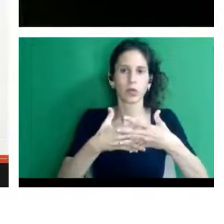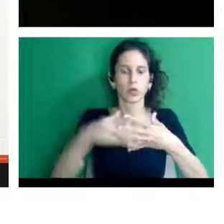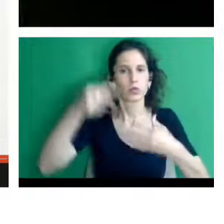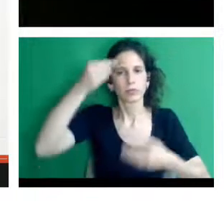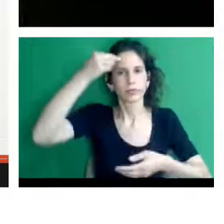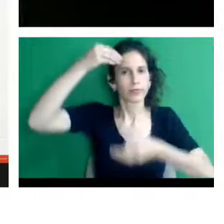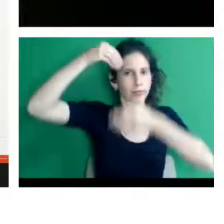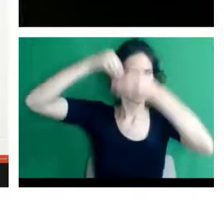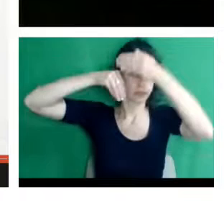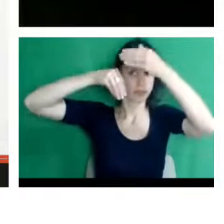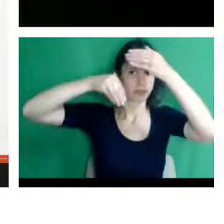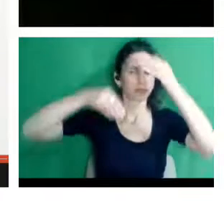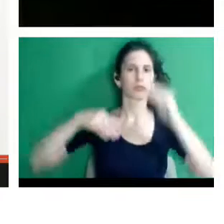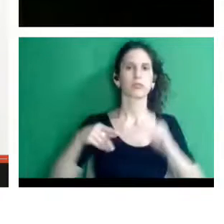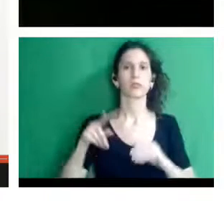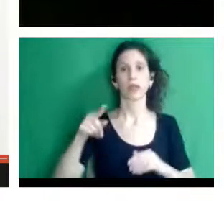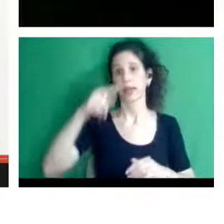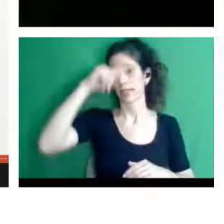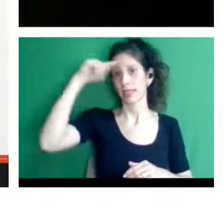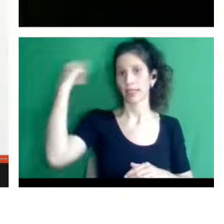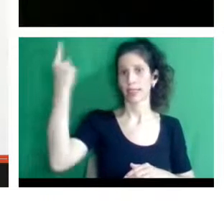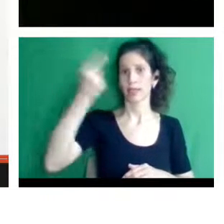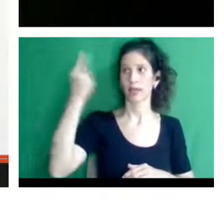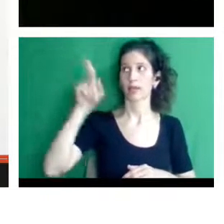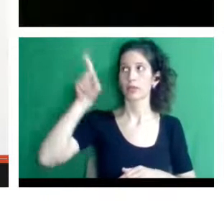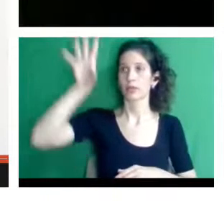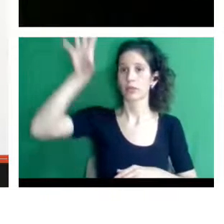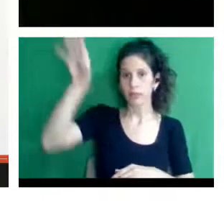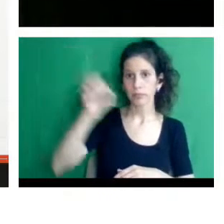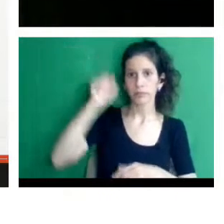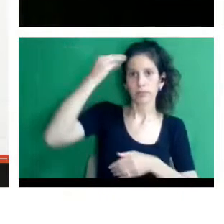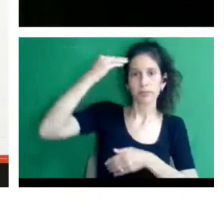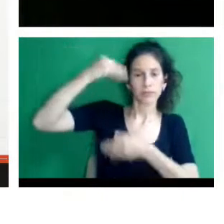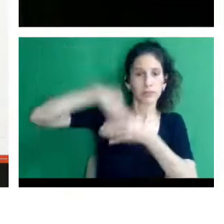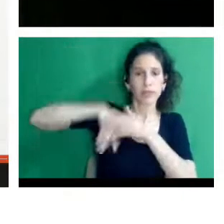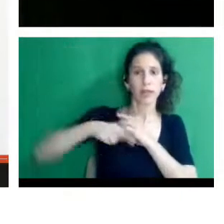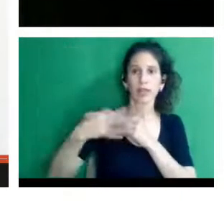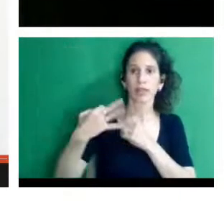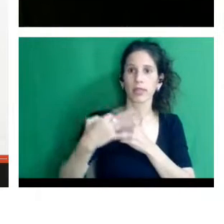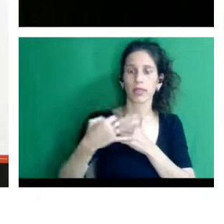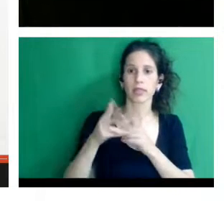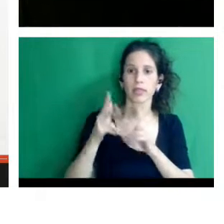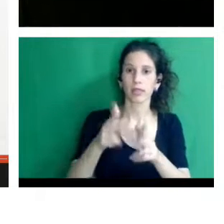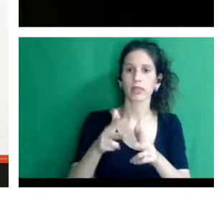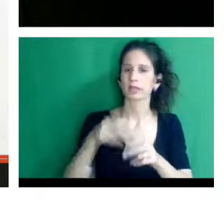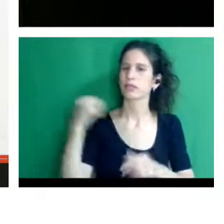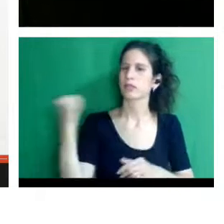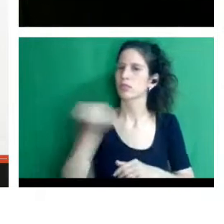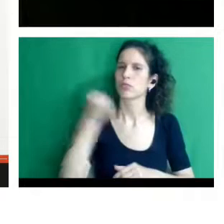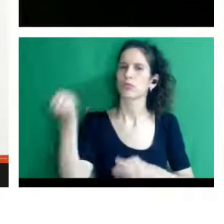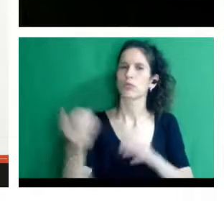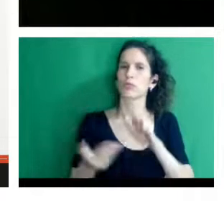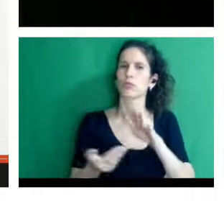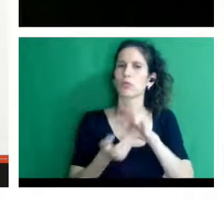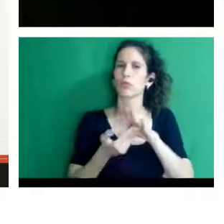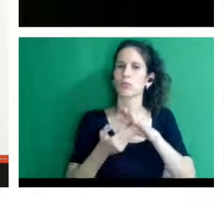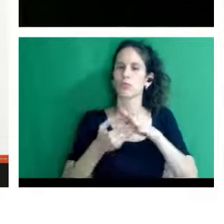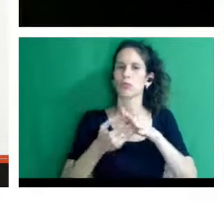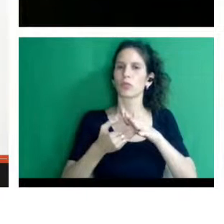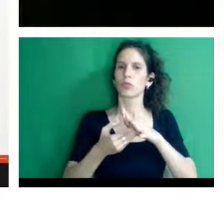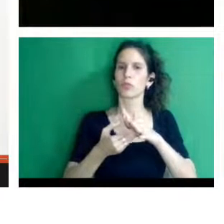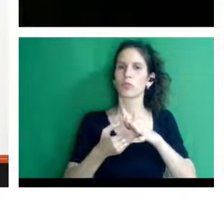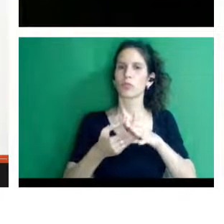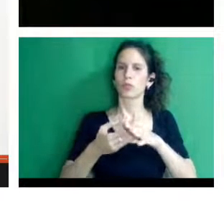Paralímpico Internacional, lo cual significa que deben garantizarse algunos requerimientos, entre estos los siguientes. Las agencias